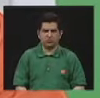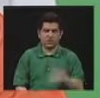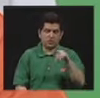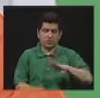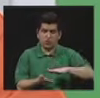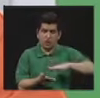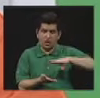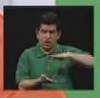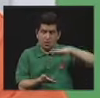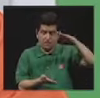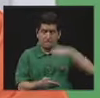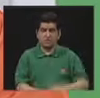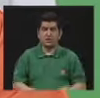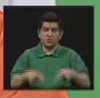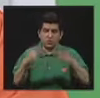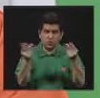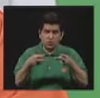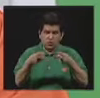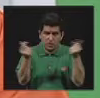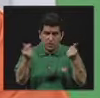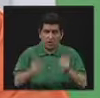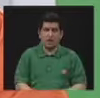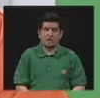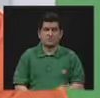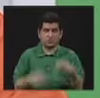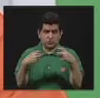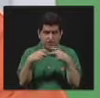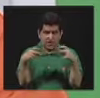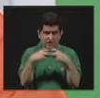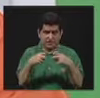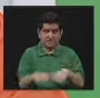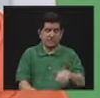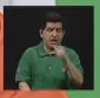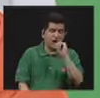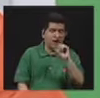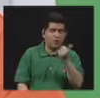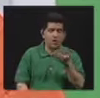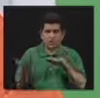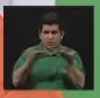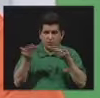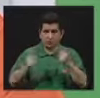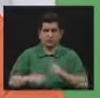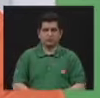29% en el incremento de los costos de la electricidad, agua, etc.